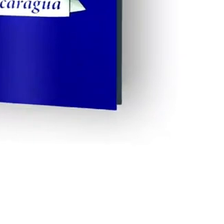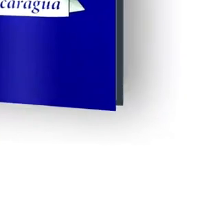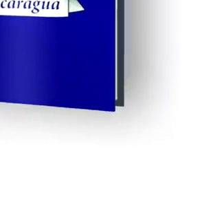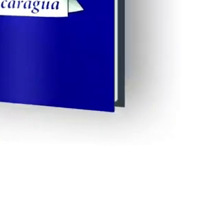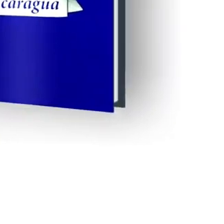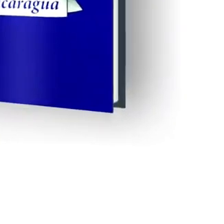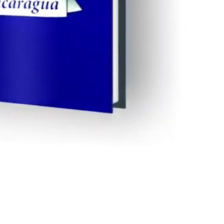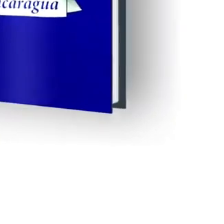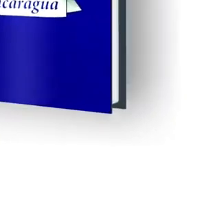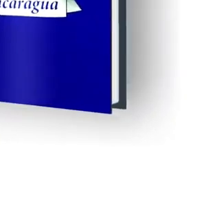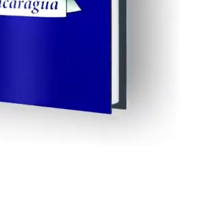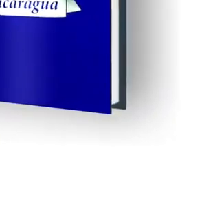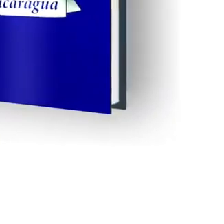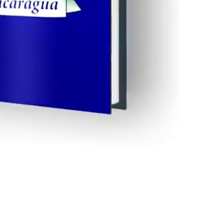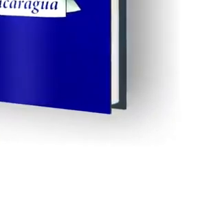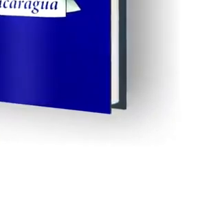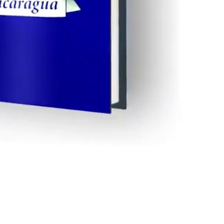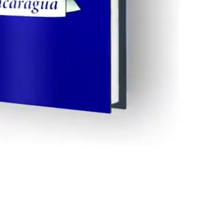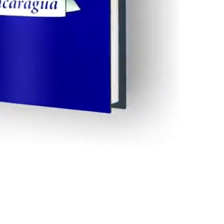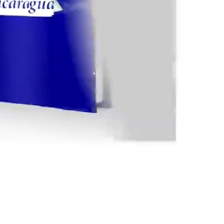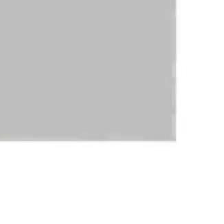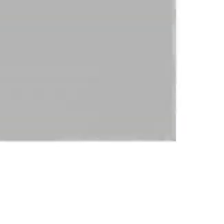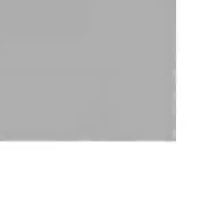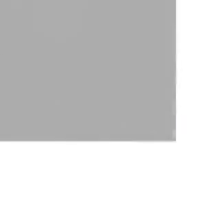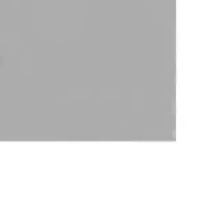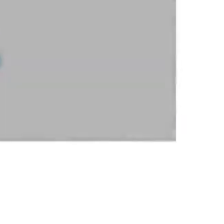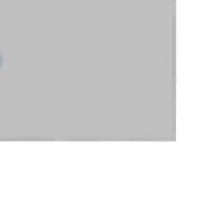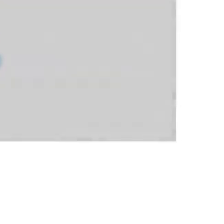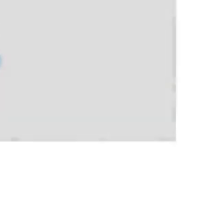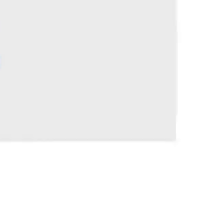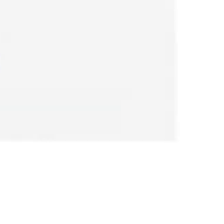Constitución Política de la República de Nicaragua.